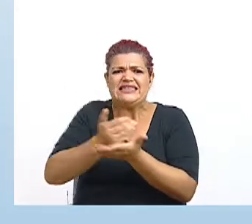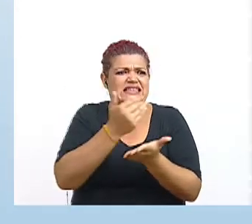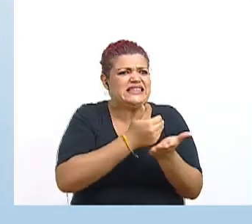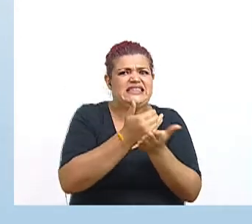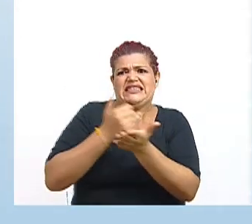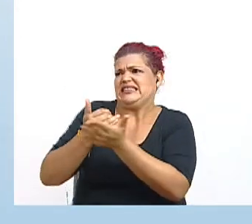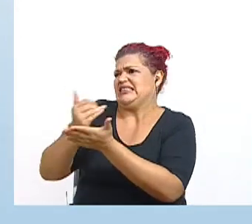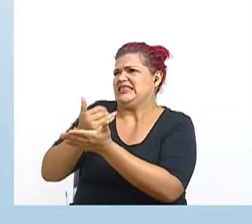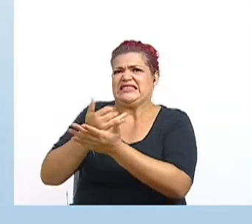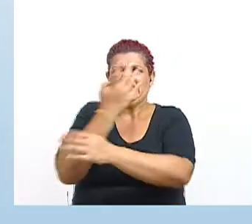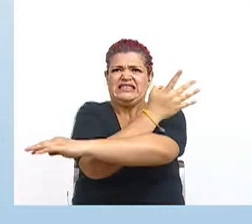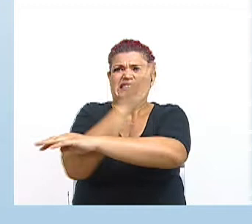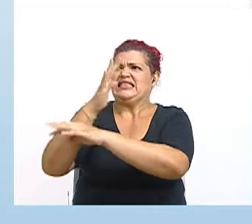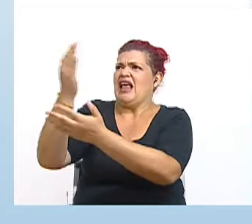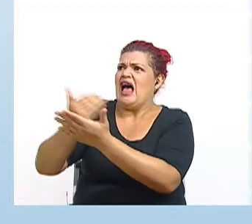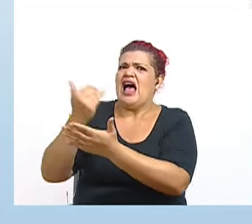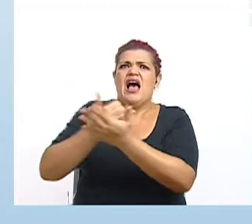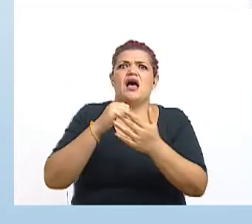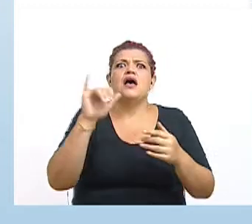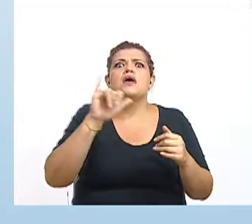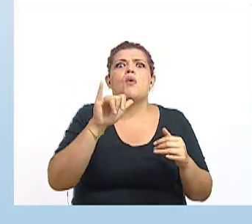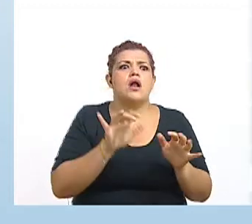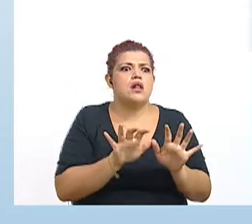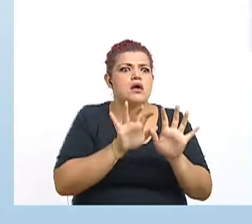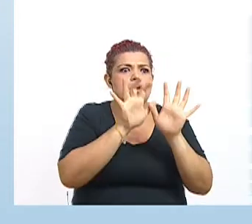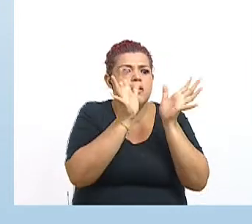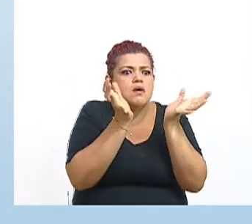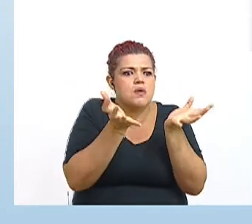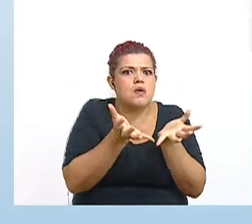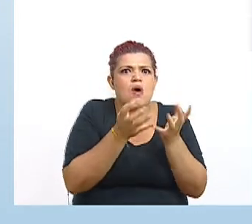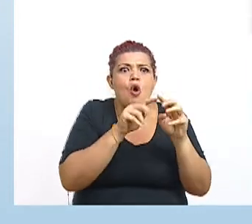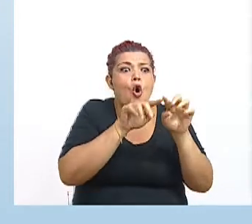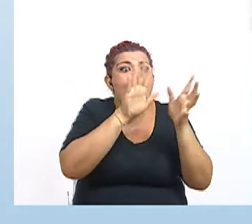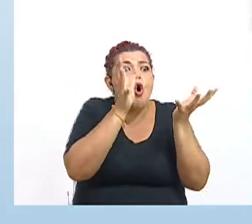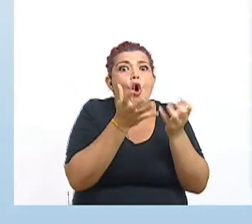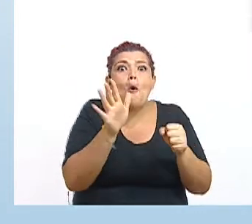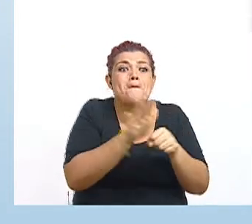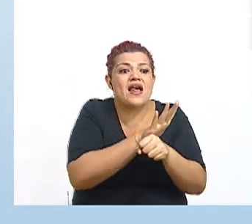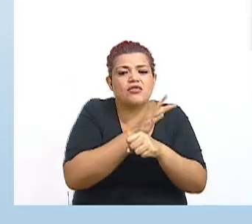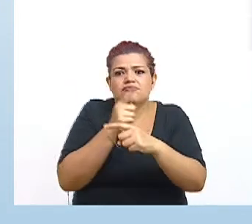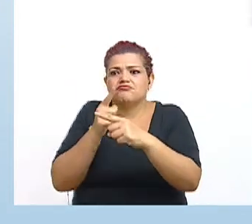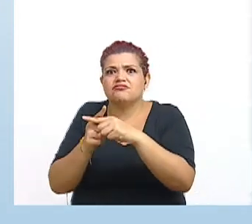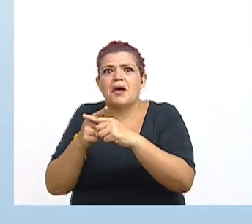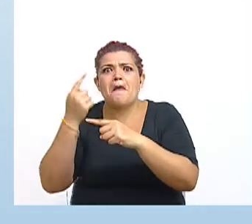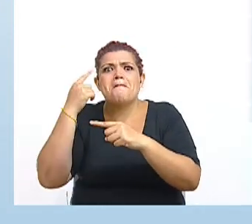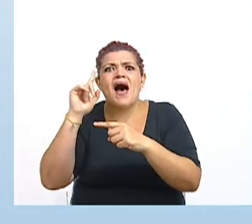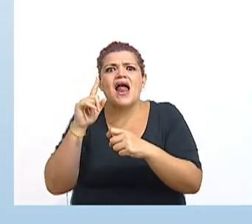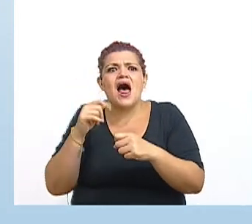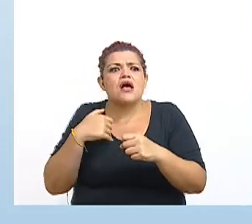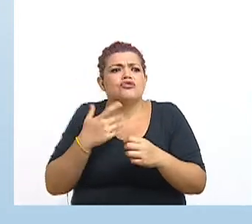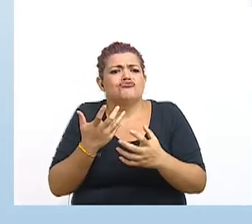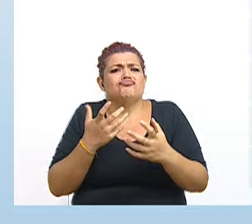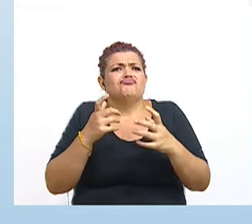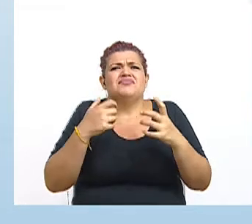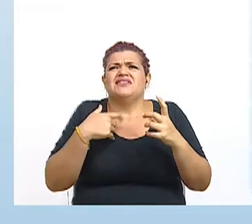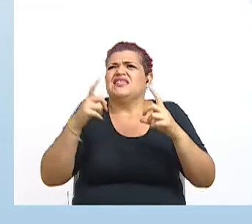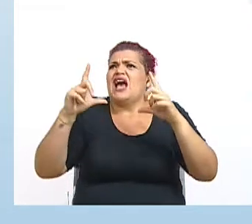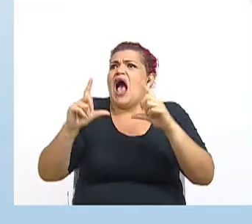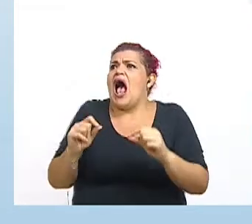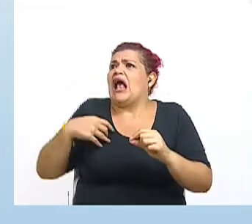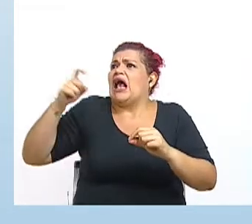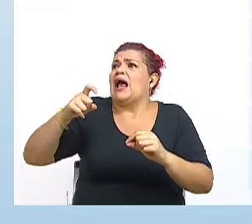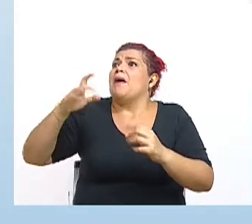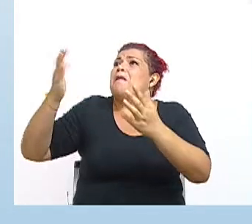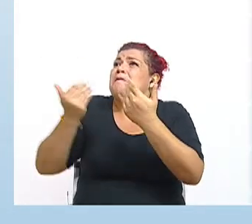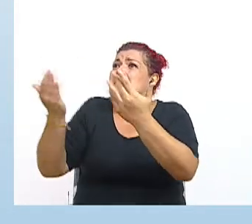Prácticamente en el contexto mundial, un planeta y medio para poder cubrir las necesidades de nuestro país y de los demás países.